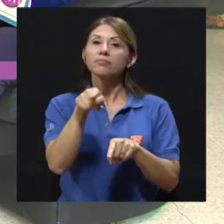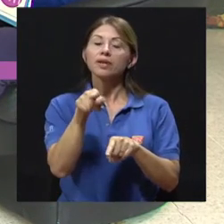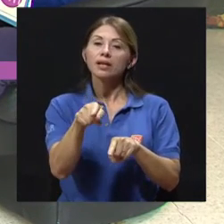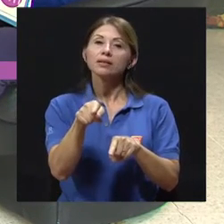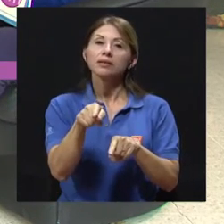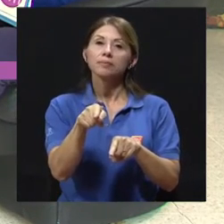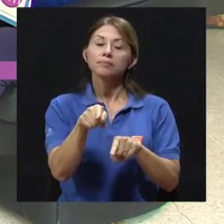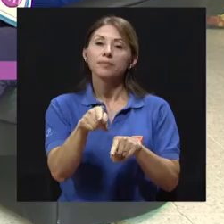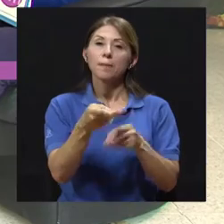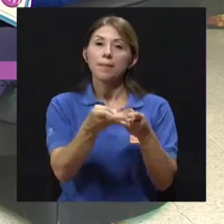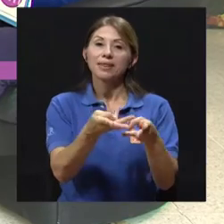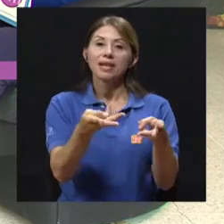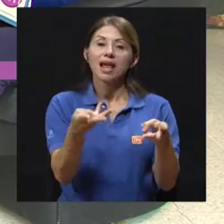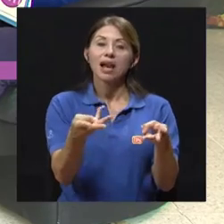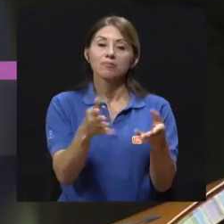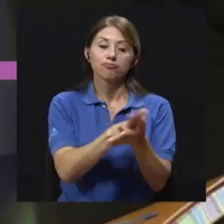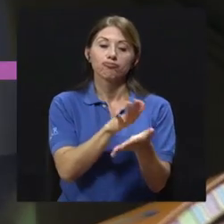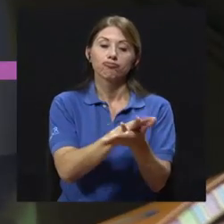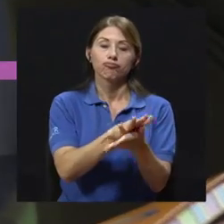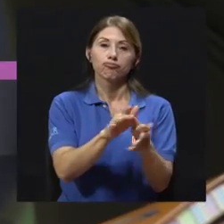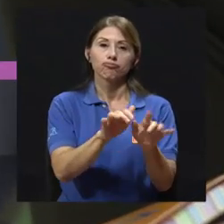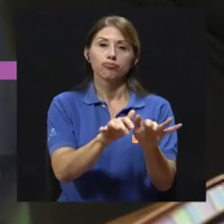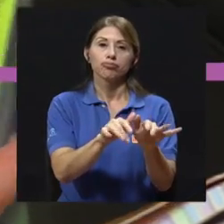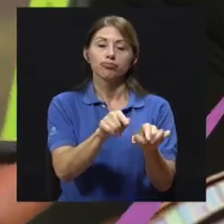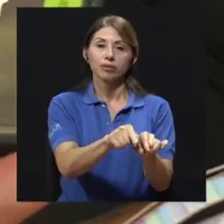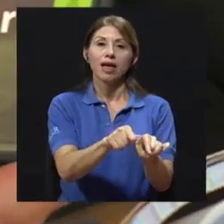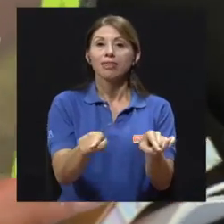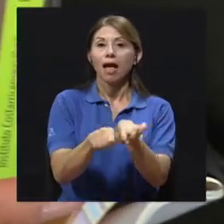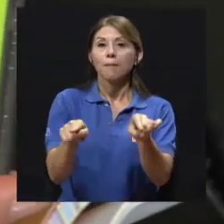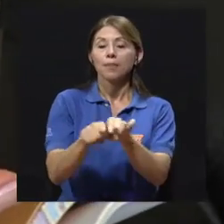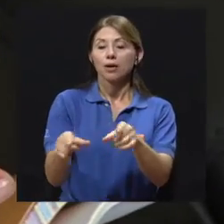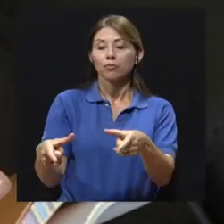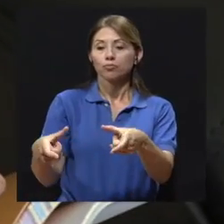viene acompañado por un video